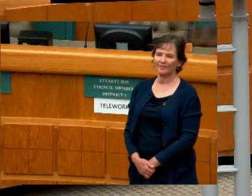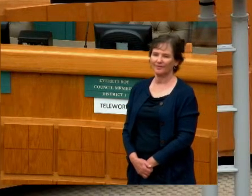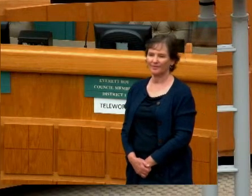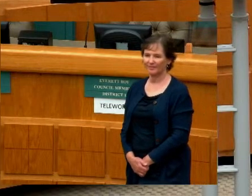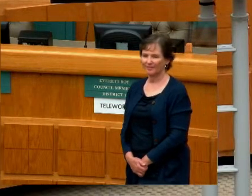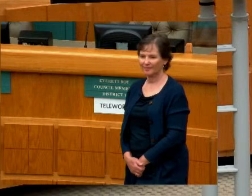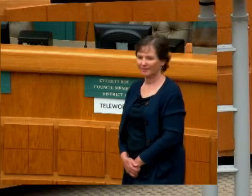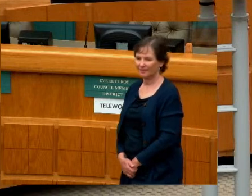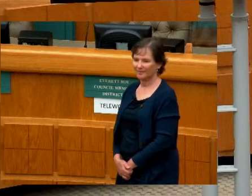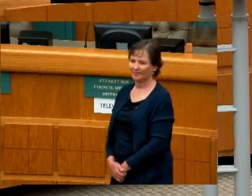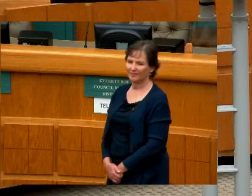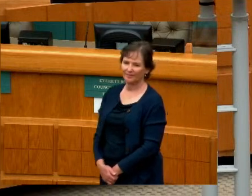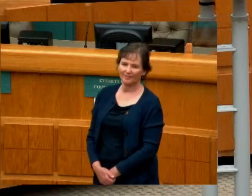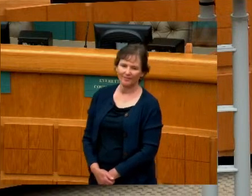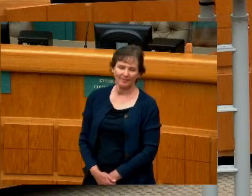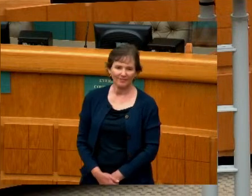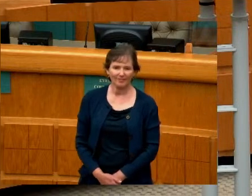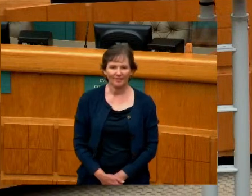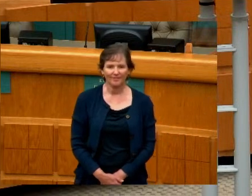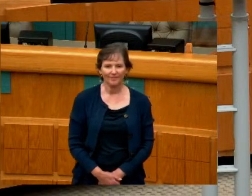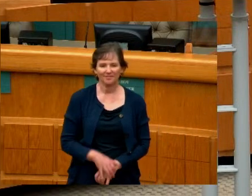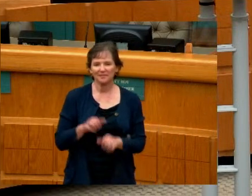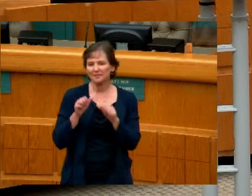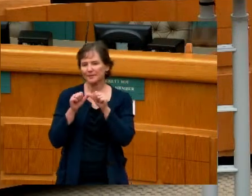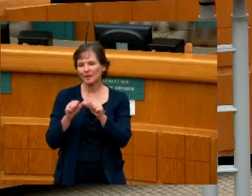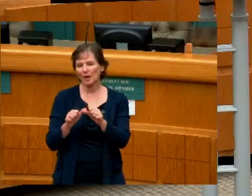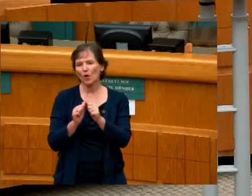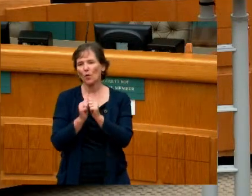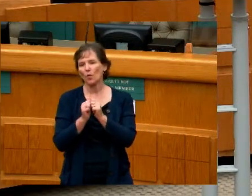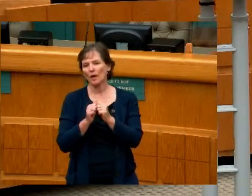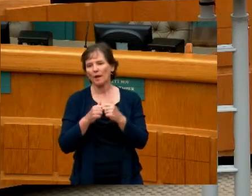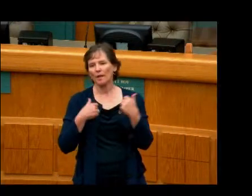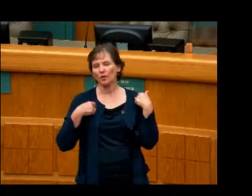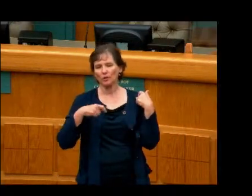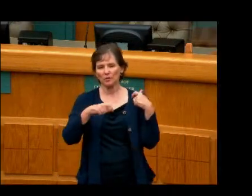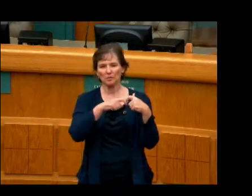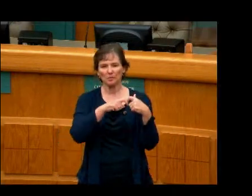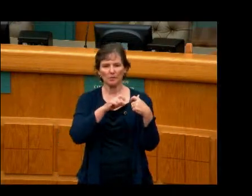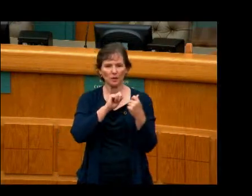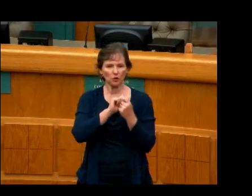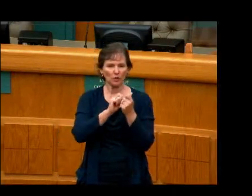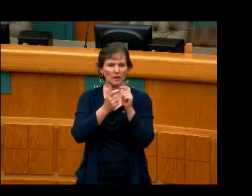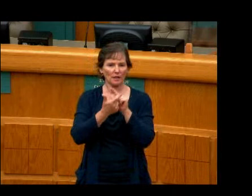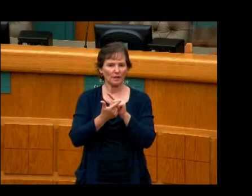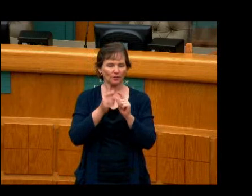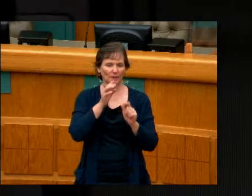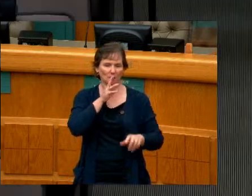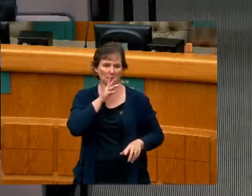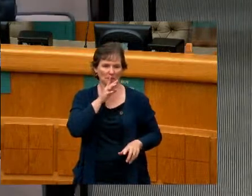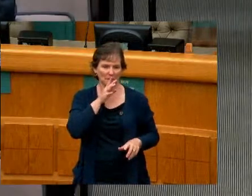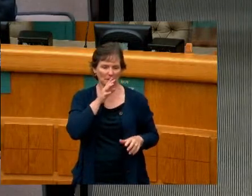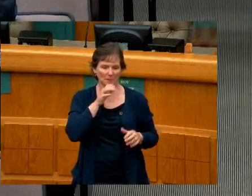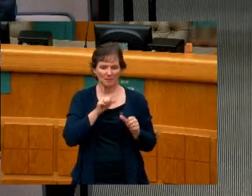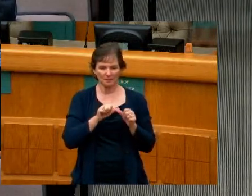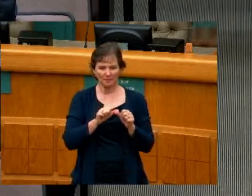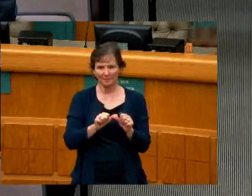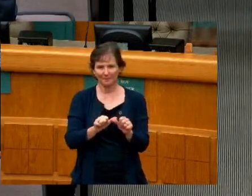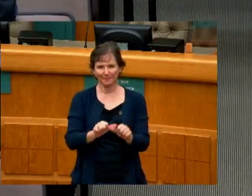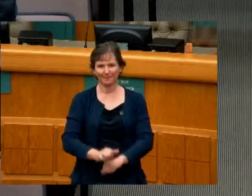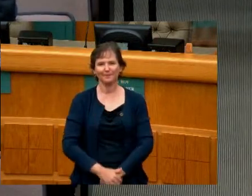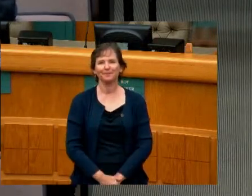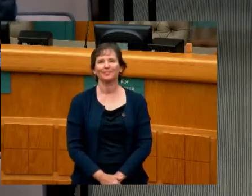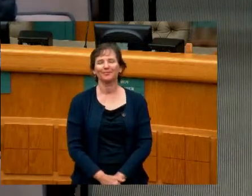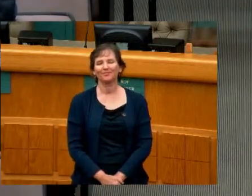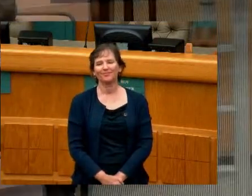los hospitales ha cambiado y se ha reducido, en parte debido a que muchos enfermeros han cambiado de ciudad y se han dedicado a ayudar en otros hospitales. Para